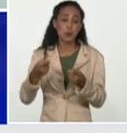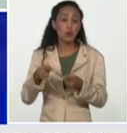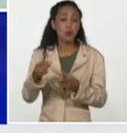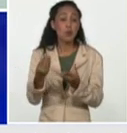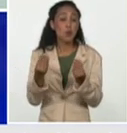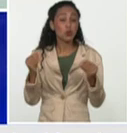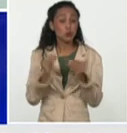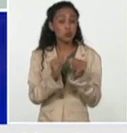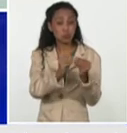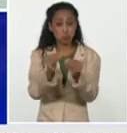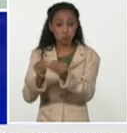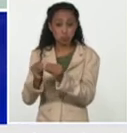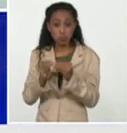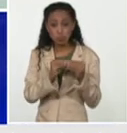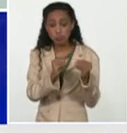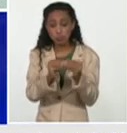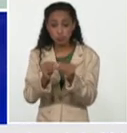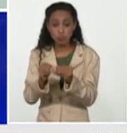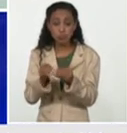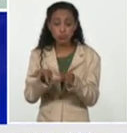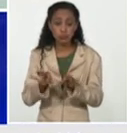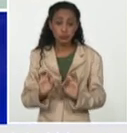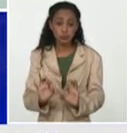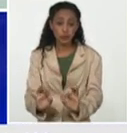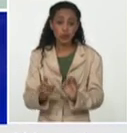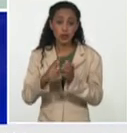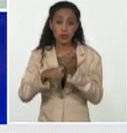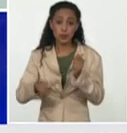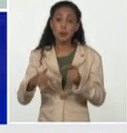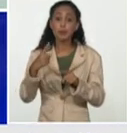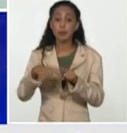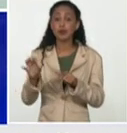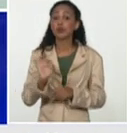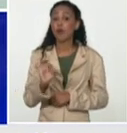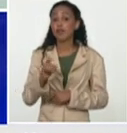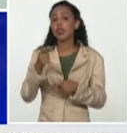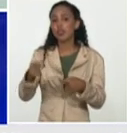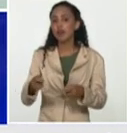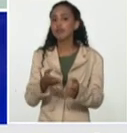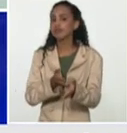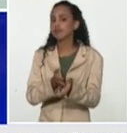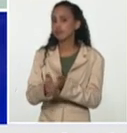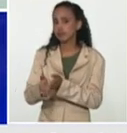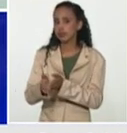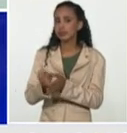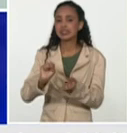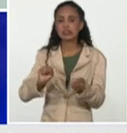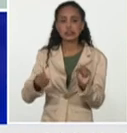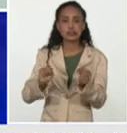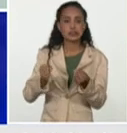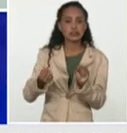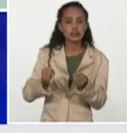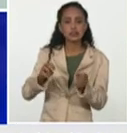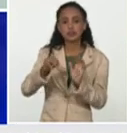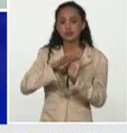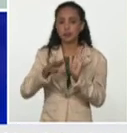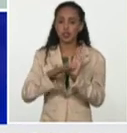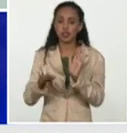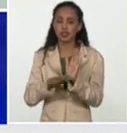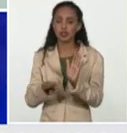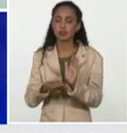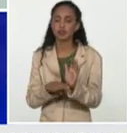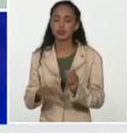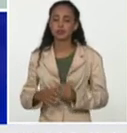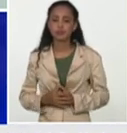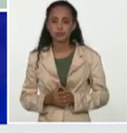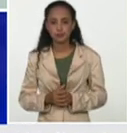transmisión que ha presentado todavía hay que seguir arreciando las medidas para el control.